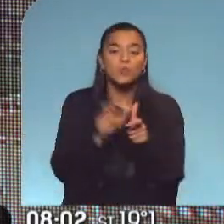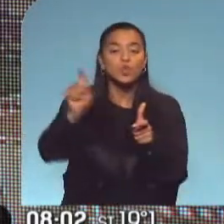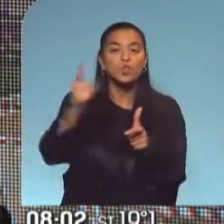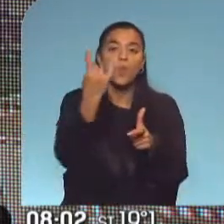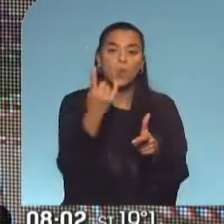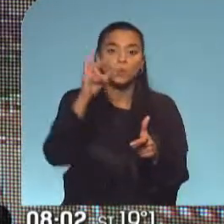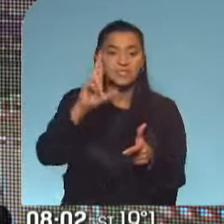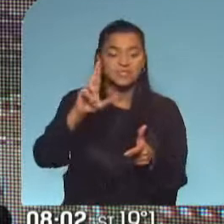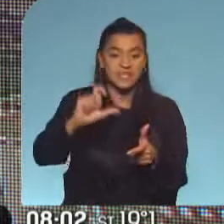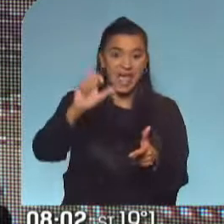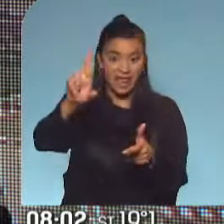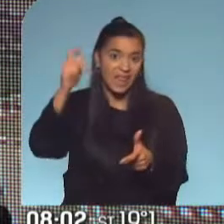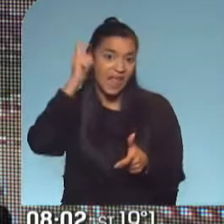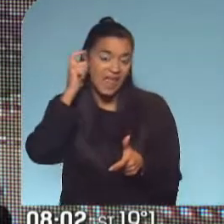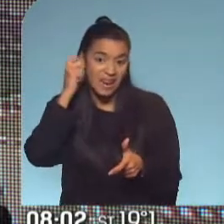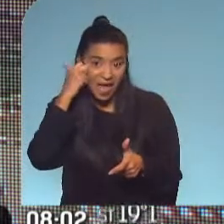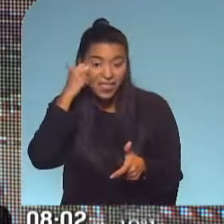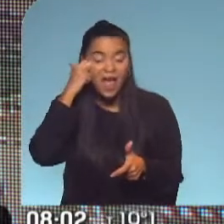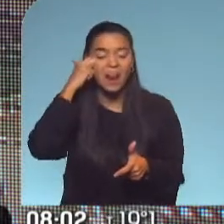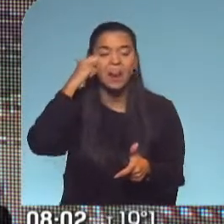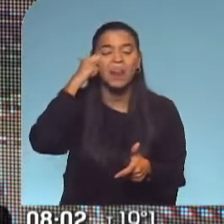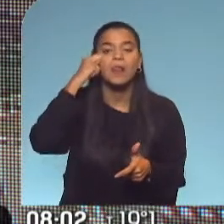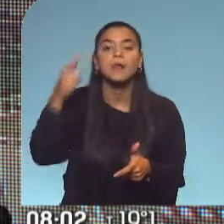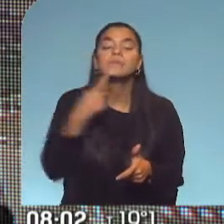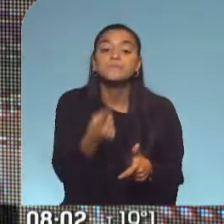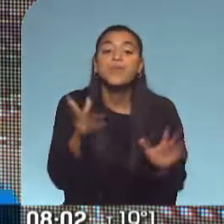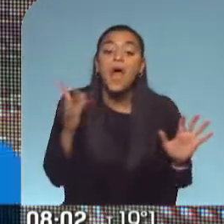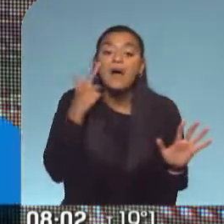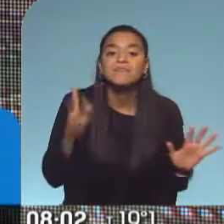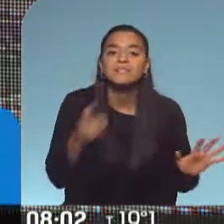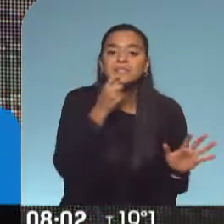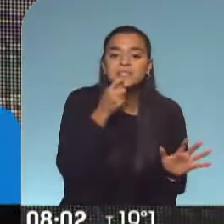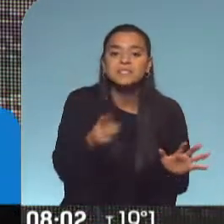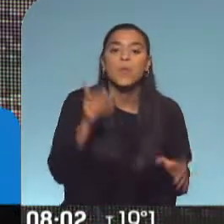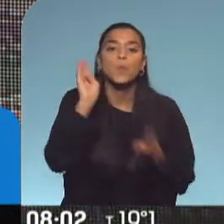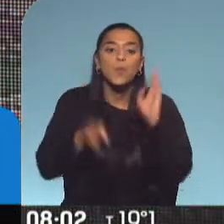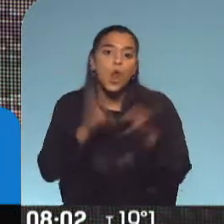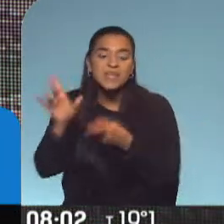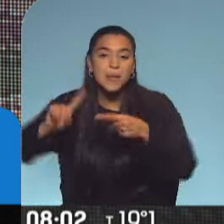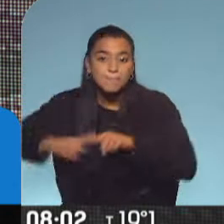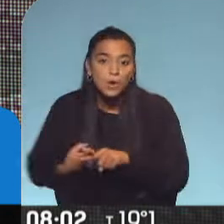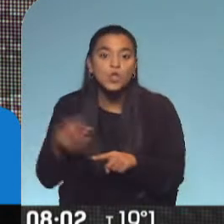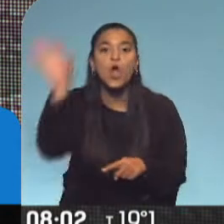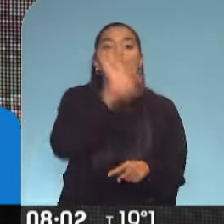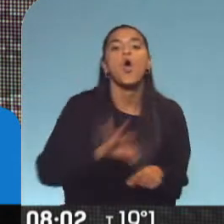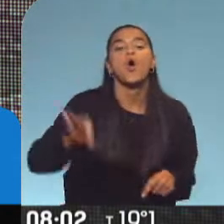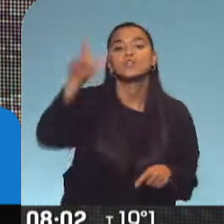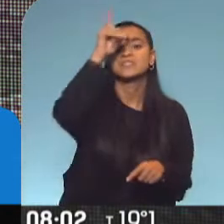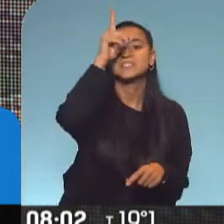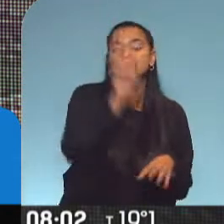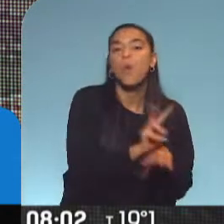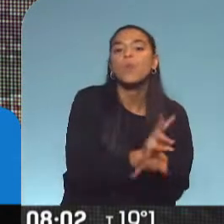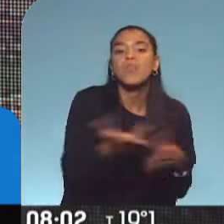Unión Cívica Radical y lo que se intenta determinar es precisamente si se trató de un hecho de violencia política o de inseguridad.